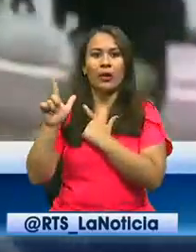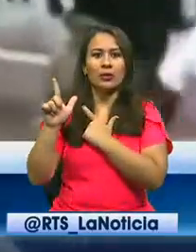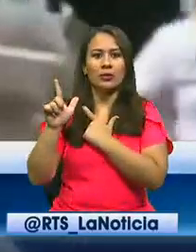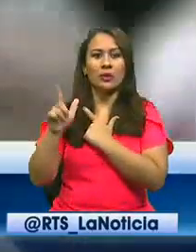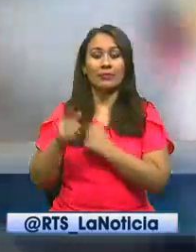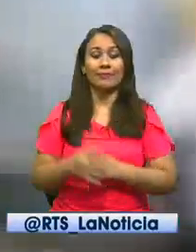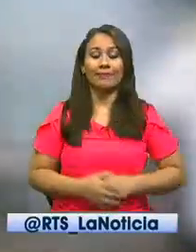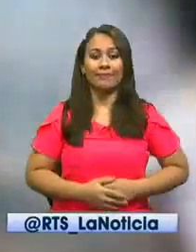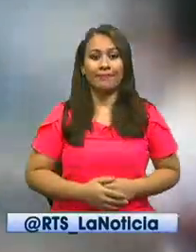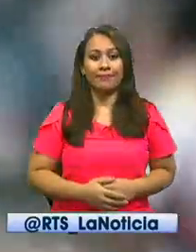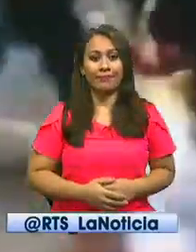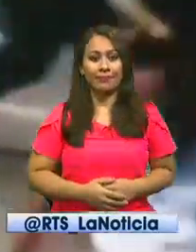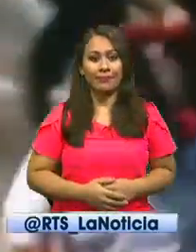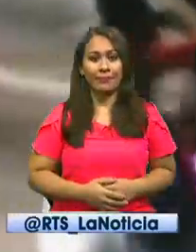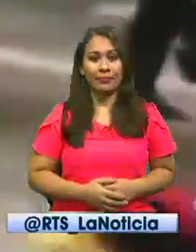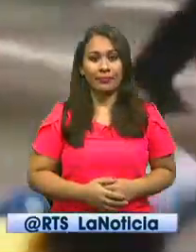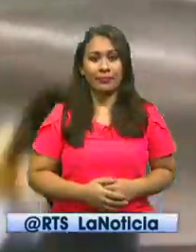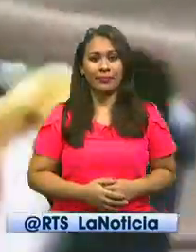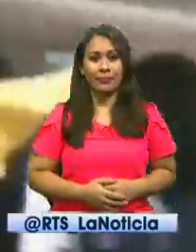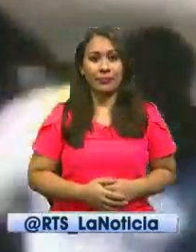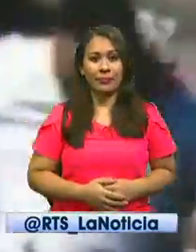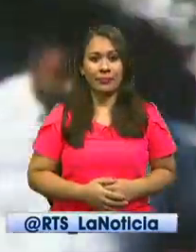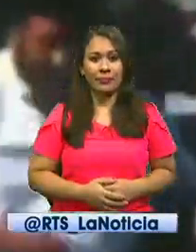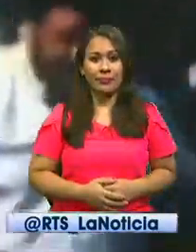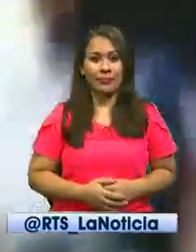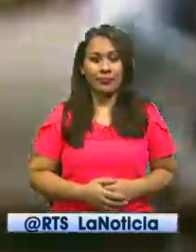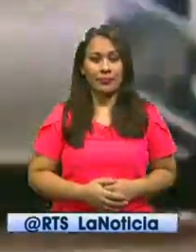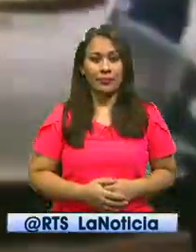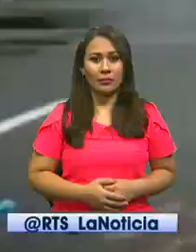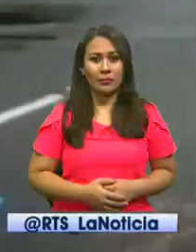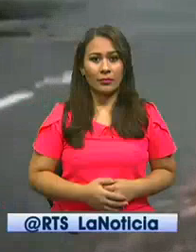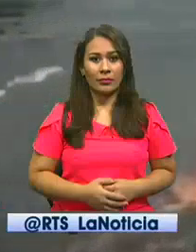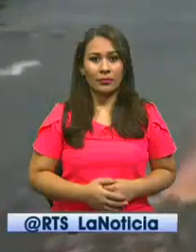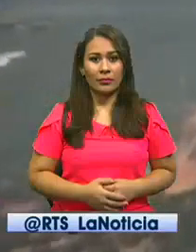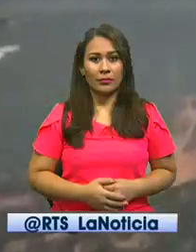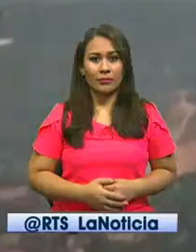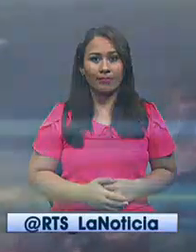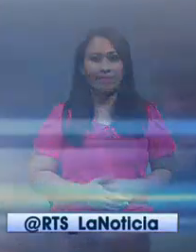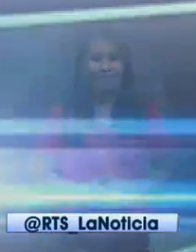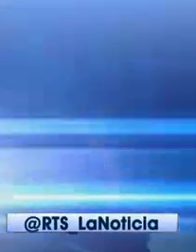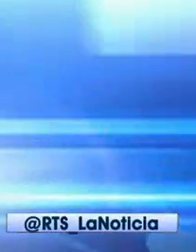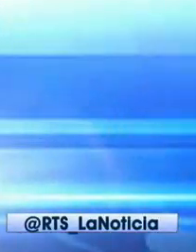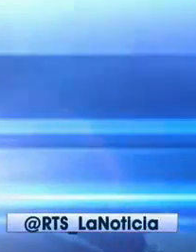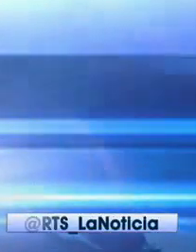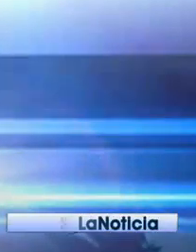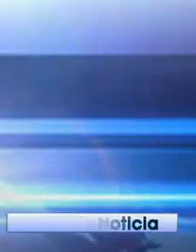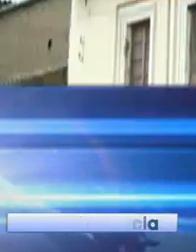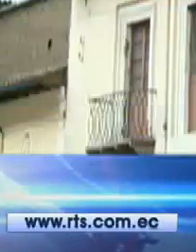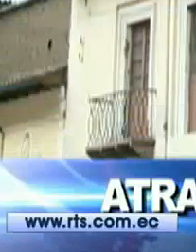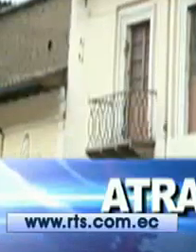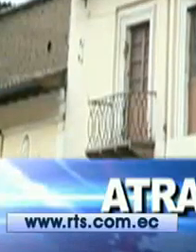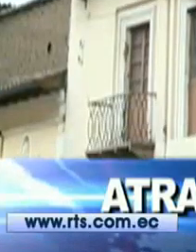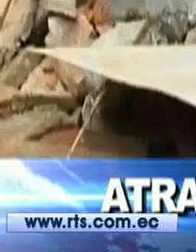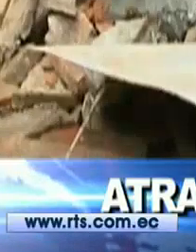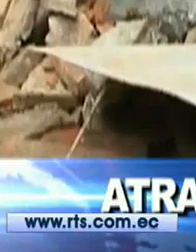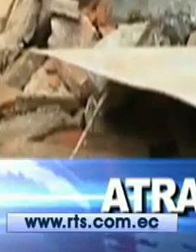sangre y fuego. ¡Ay! ¡Oh, no puede ser! ¡No puede ser!